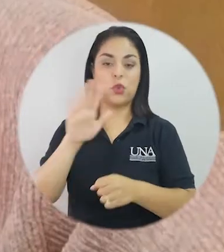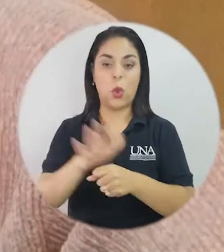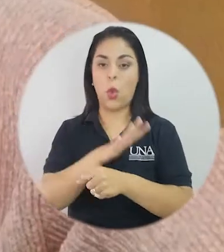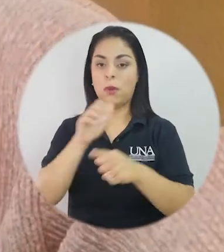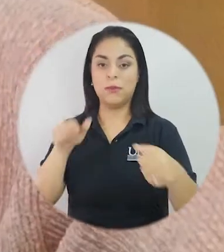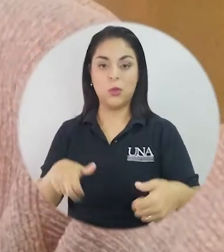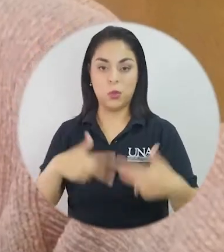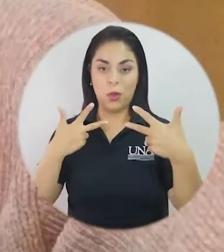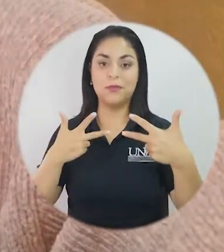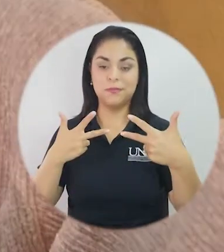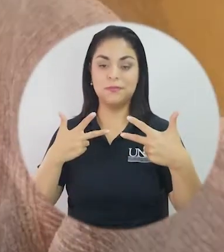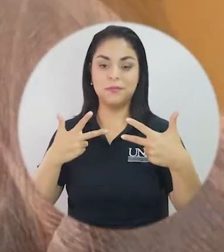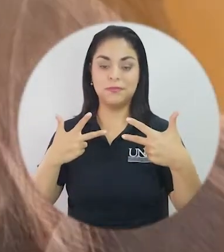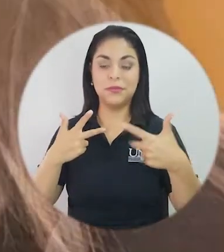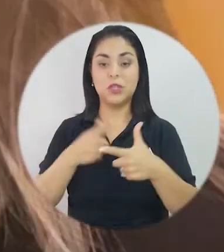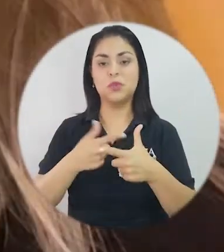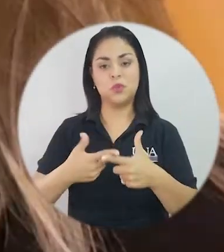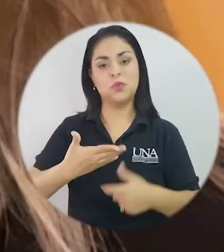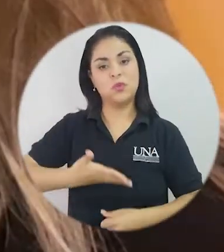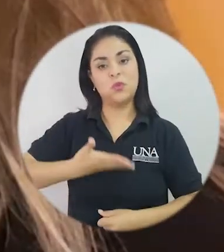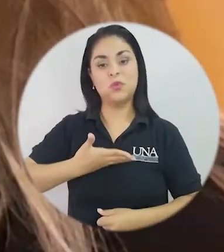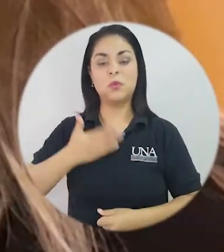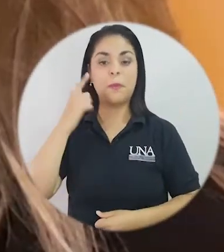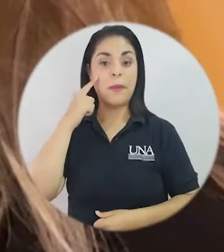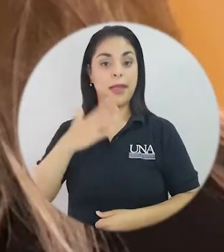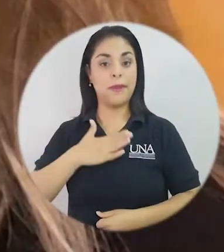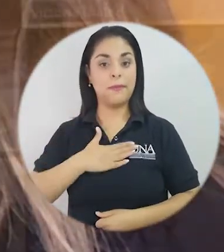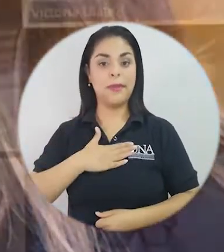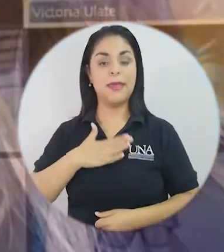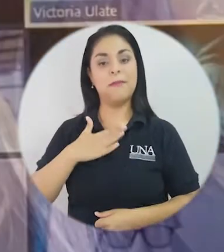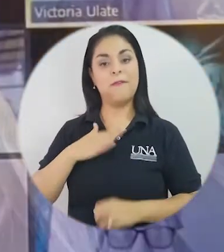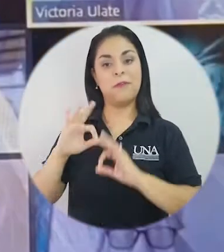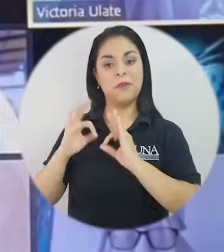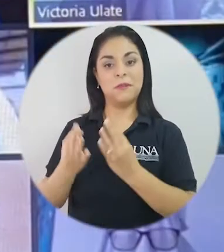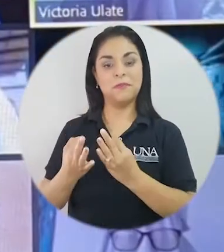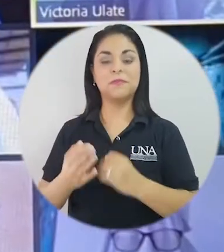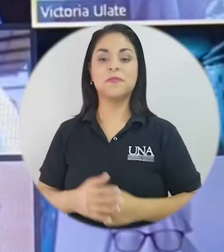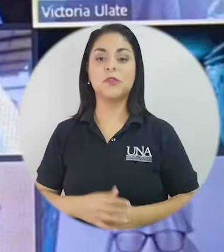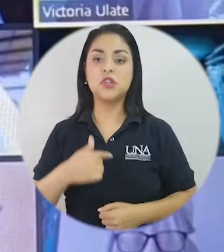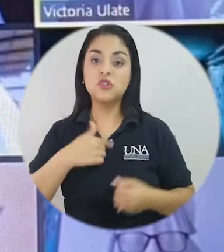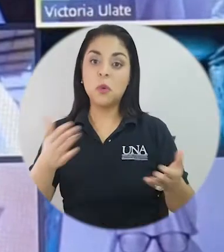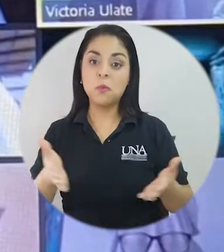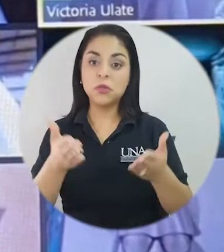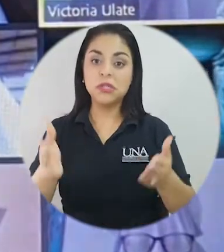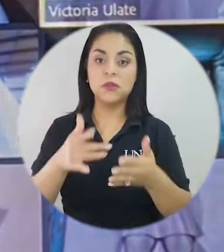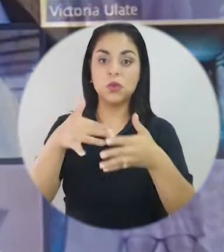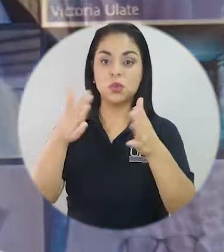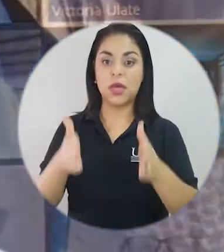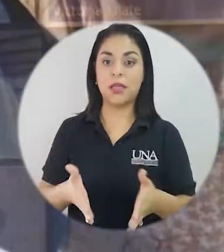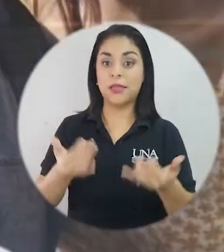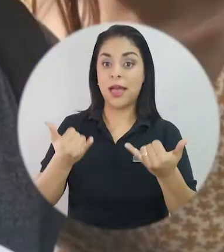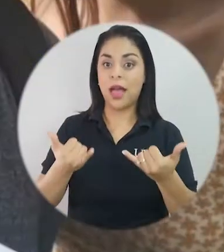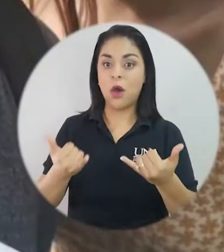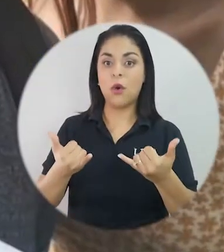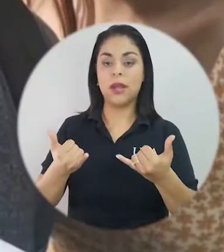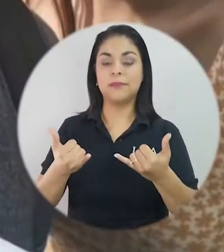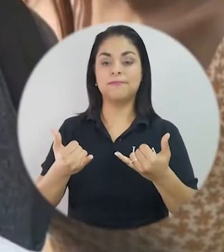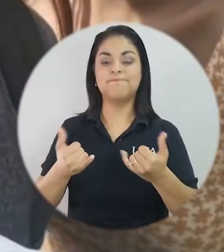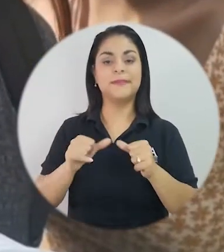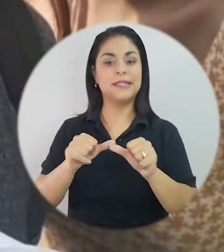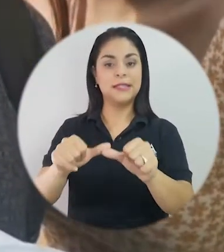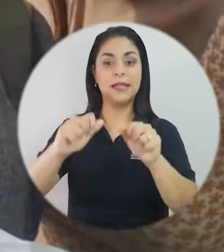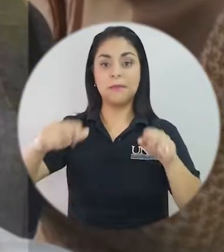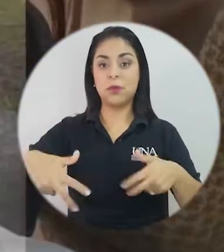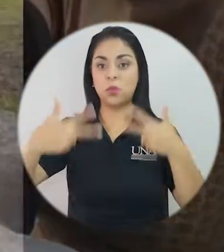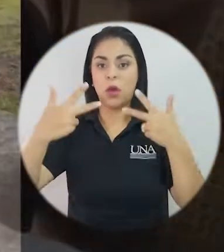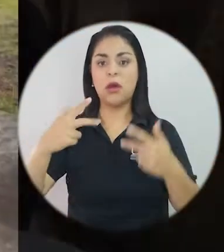sido virtuales totalmente. Entonces, es un orgullo para mí y para mis allegados. Yo motivo a los estudiantes que